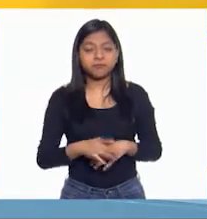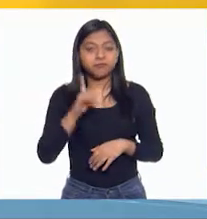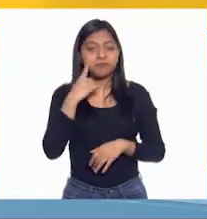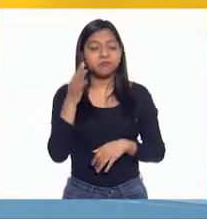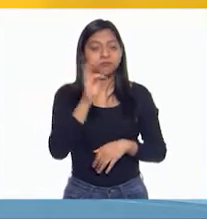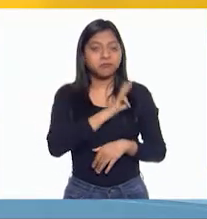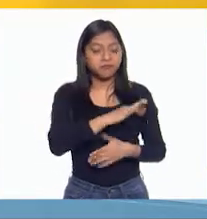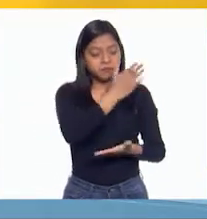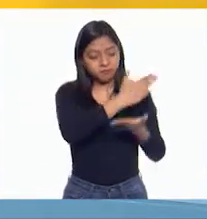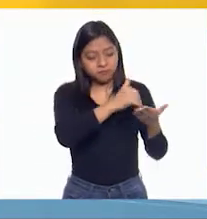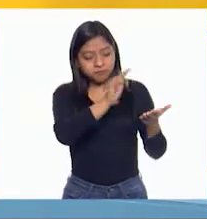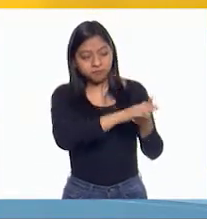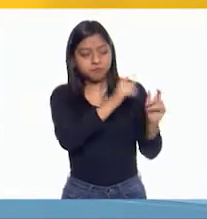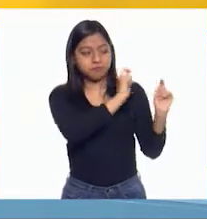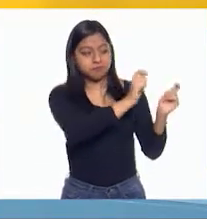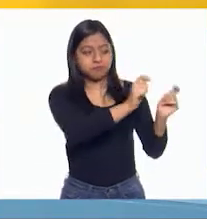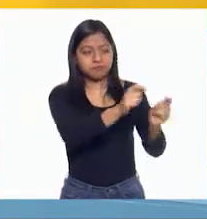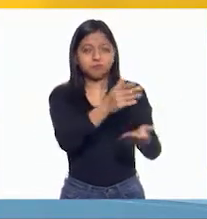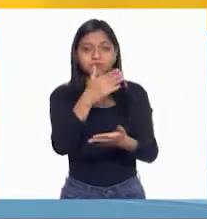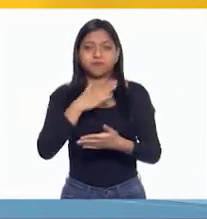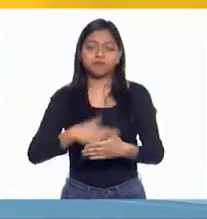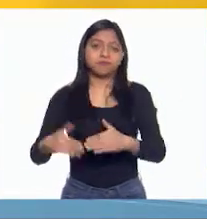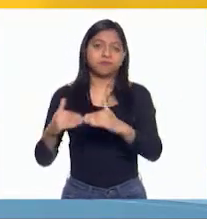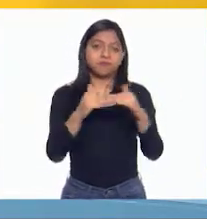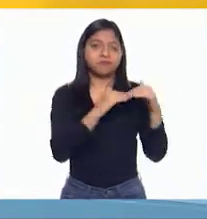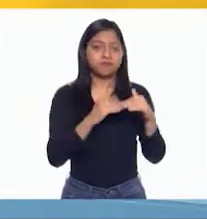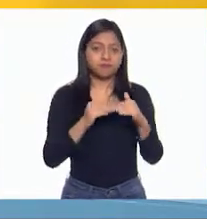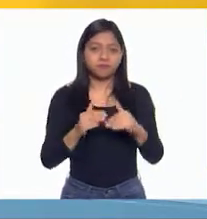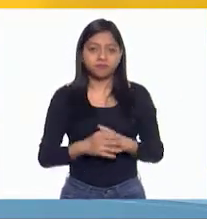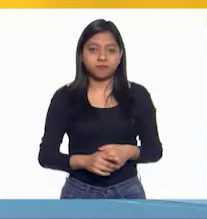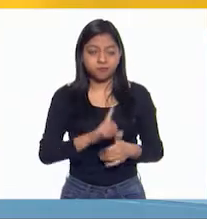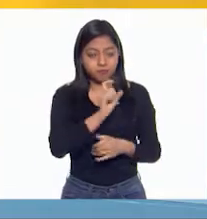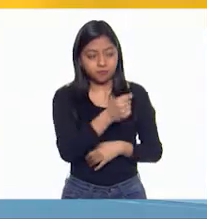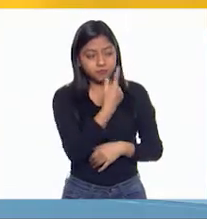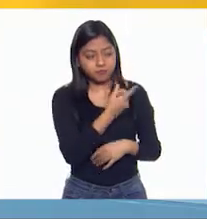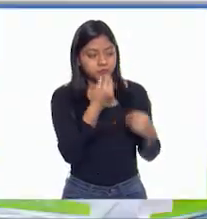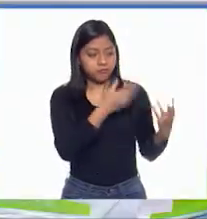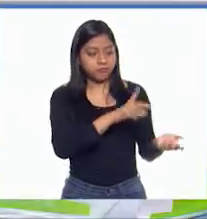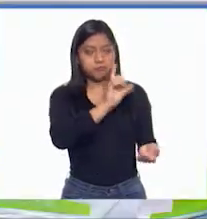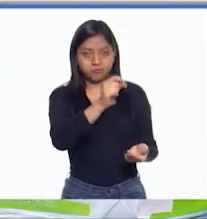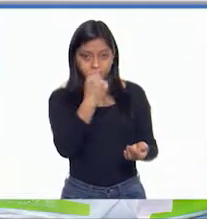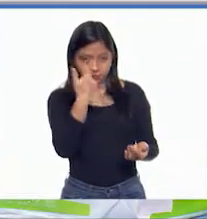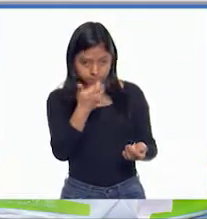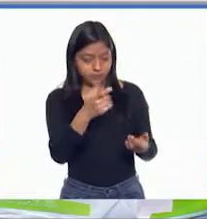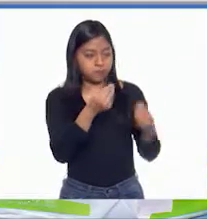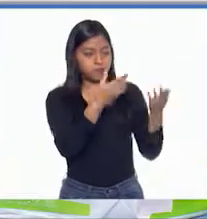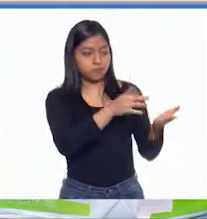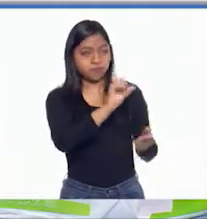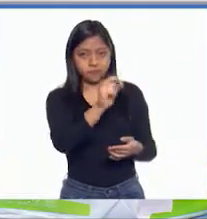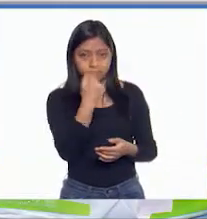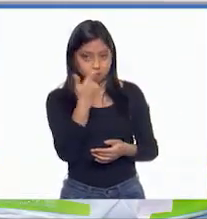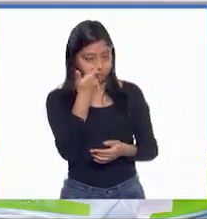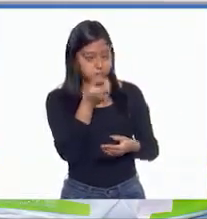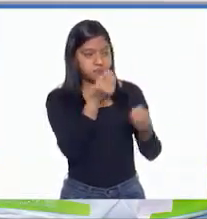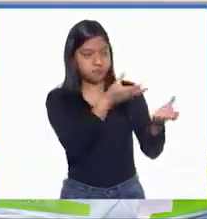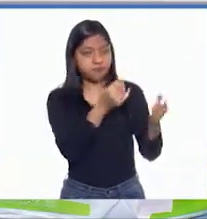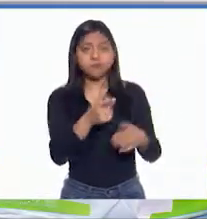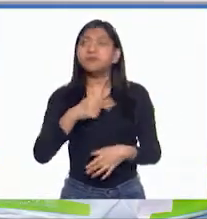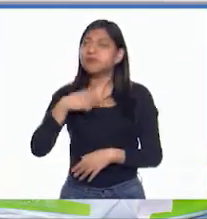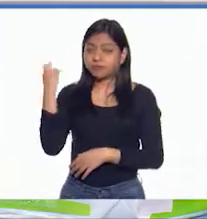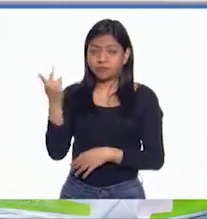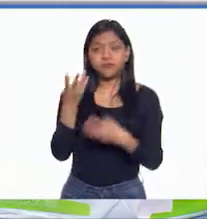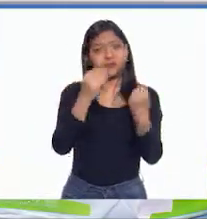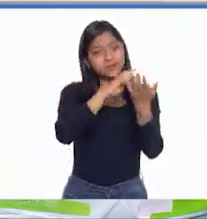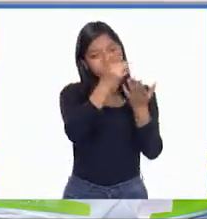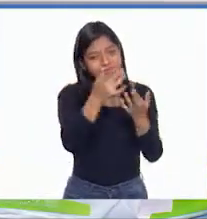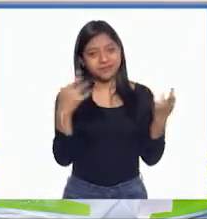en partes iguales y sería un total de 21 pesos para cada uno. Ah, pues le voy a preguntar. Muchas